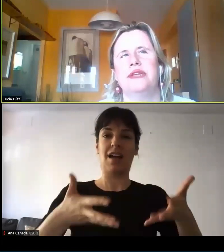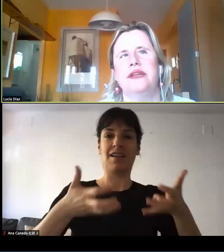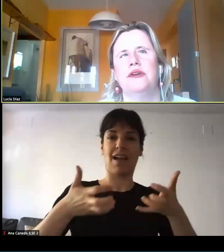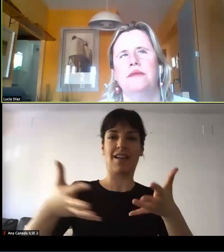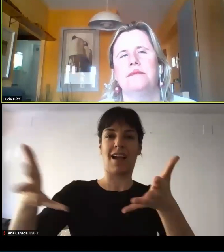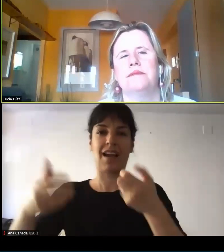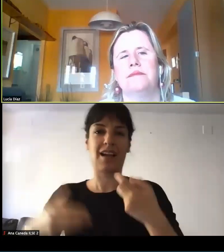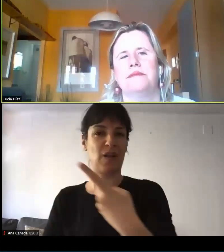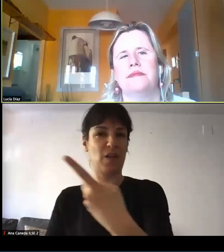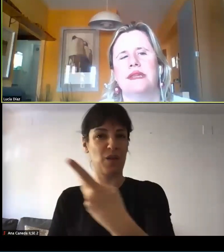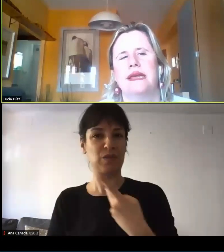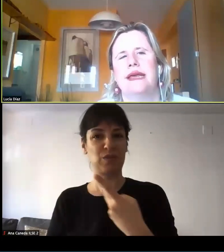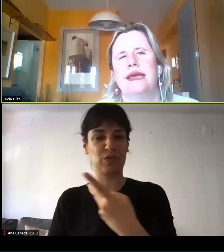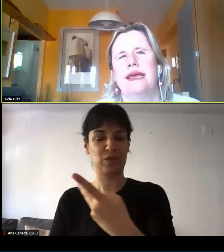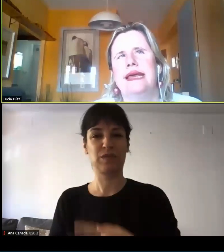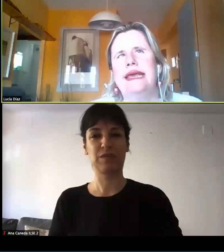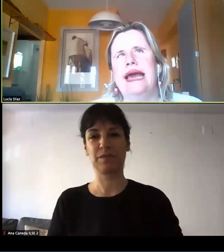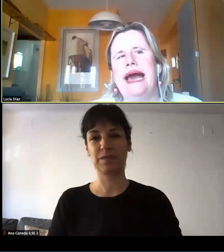y voluntario.